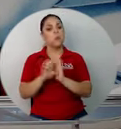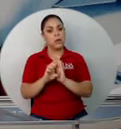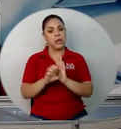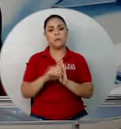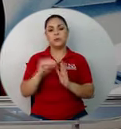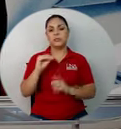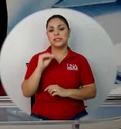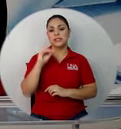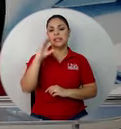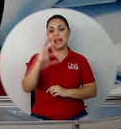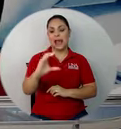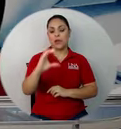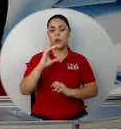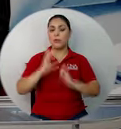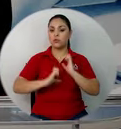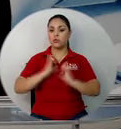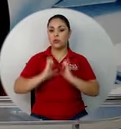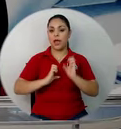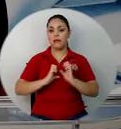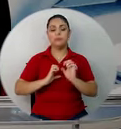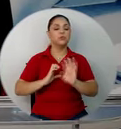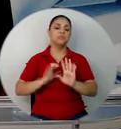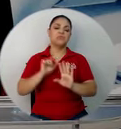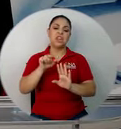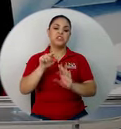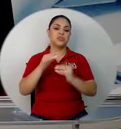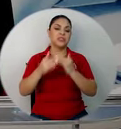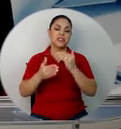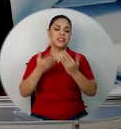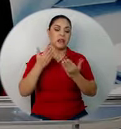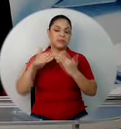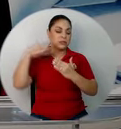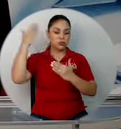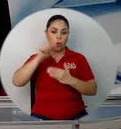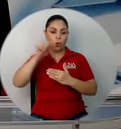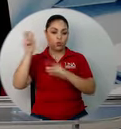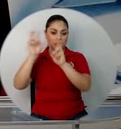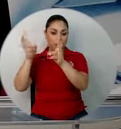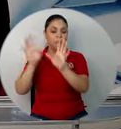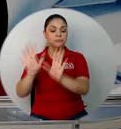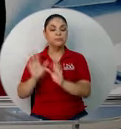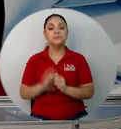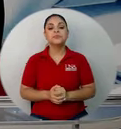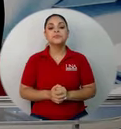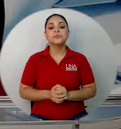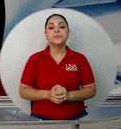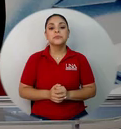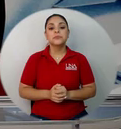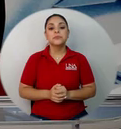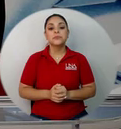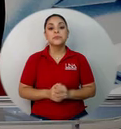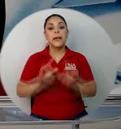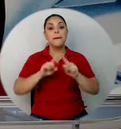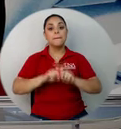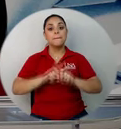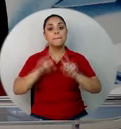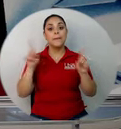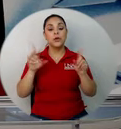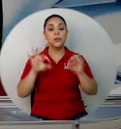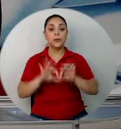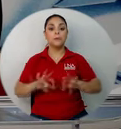de salario emocional, pero creo que eso sería tal vez como para otro espacio y demás. Pero aquí